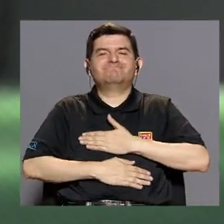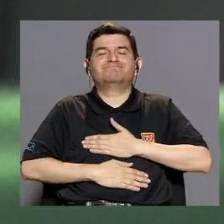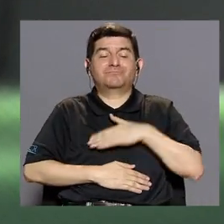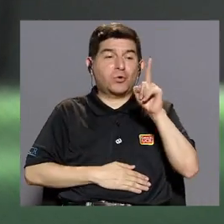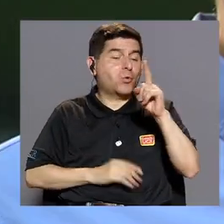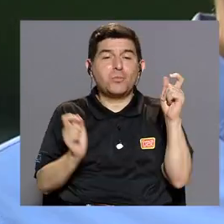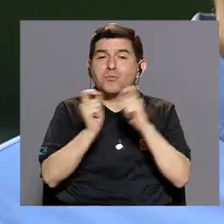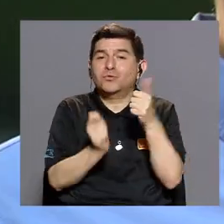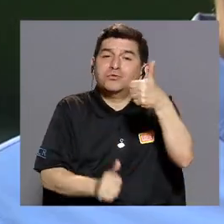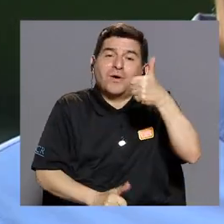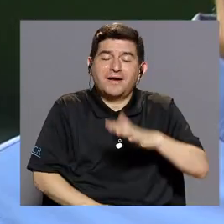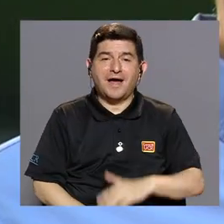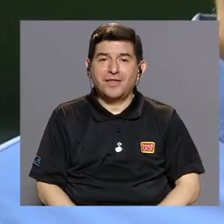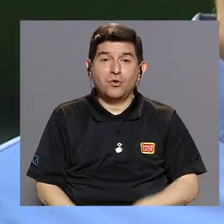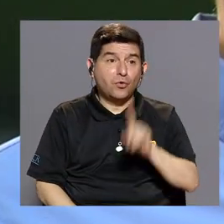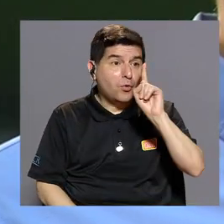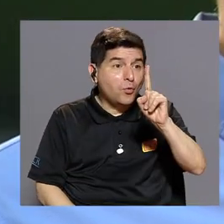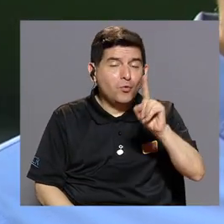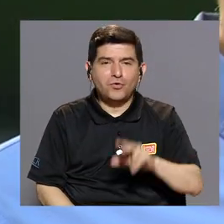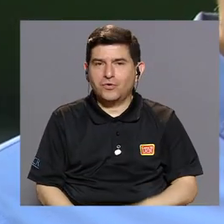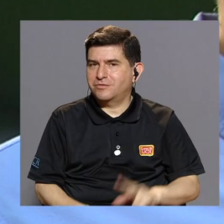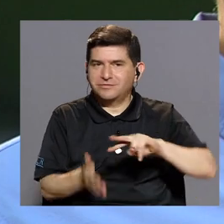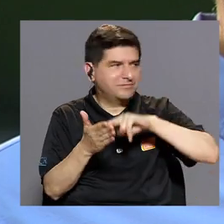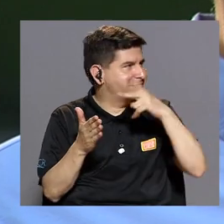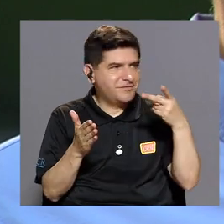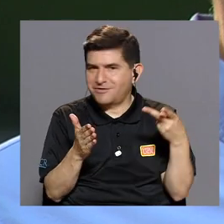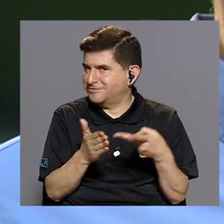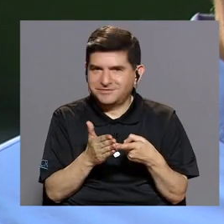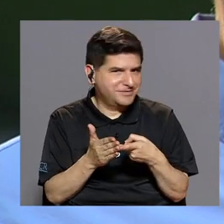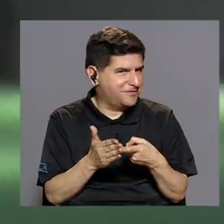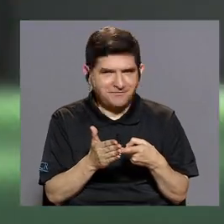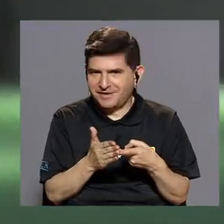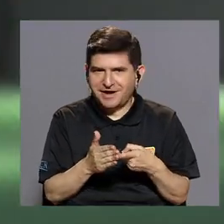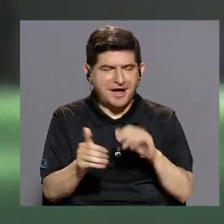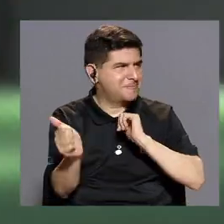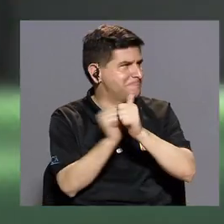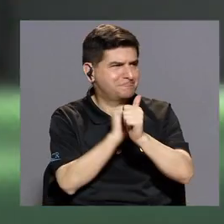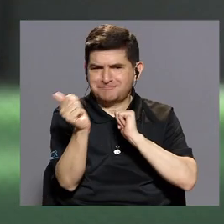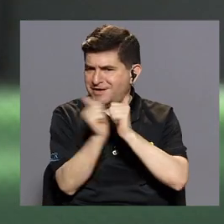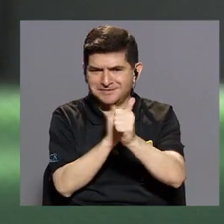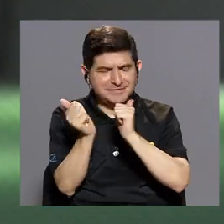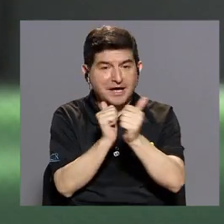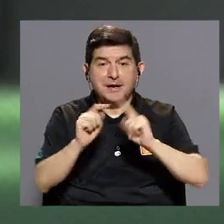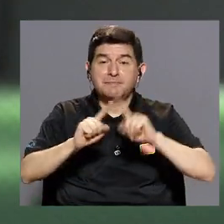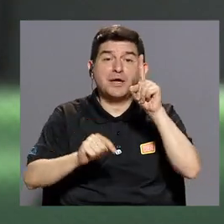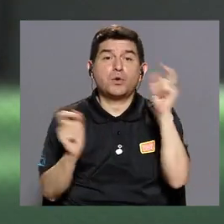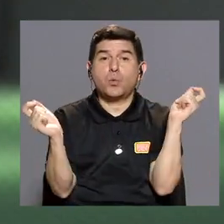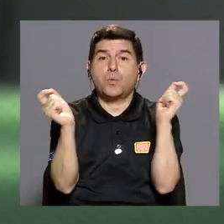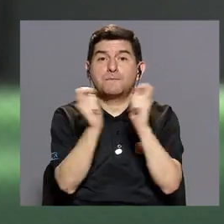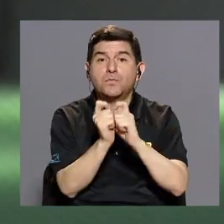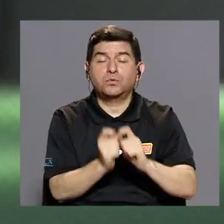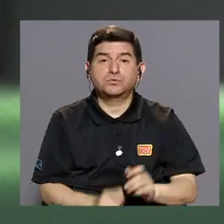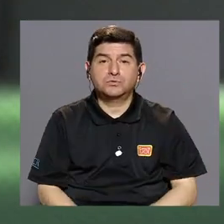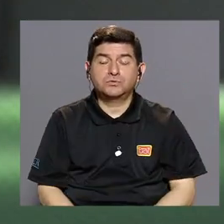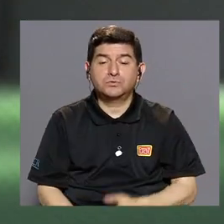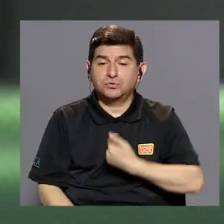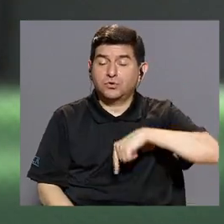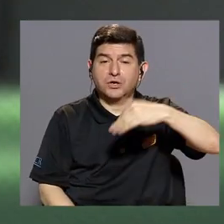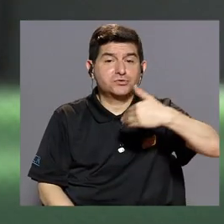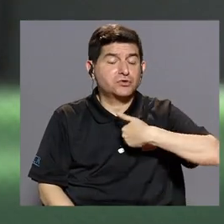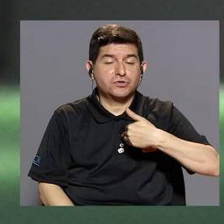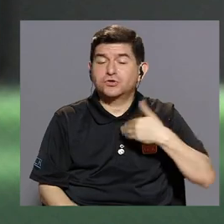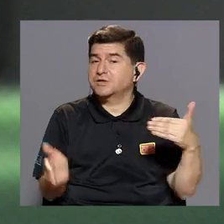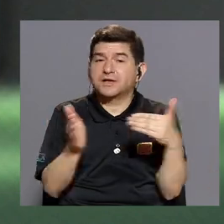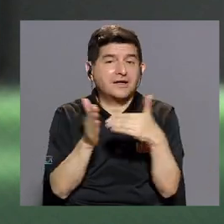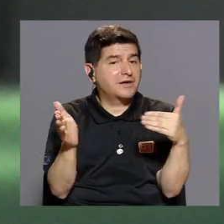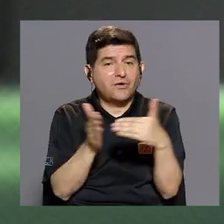el punto, ¿verdad? Que era un punto, no nos significaba una clasificación, pero era un punto que nunca, es más, que no hemos tenido y no